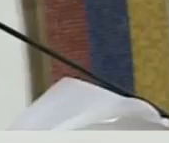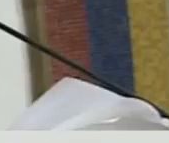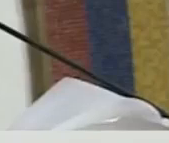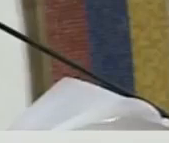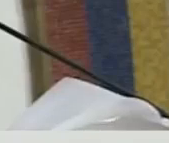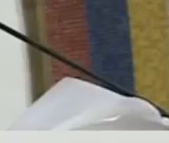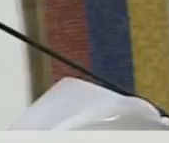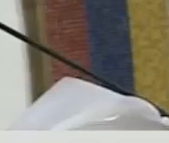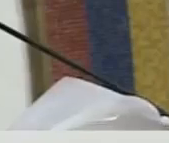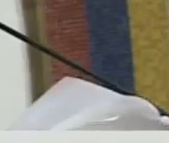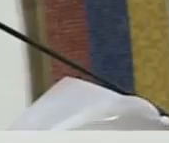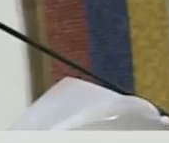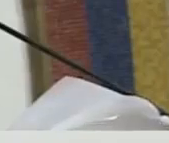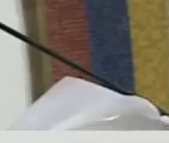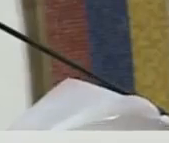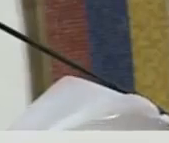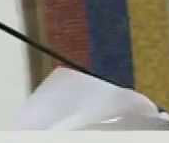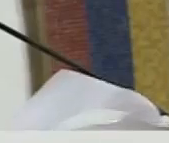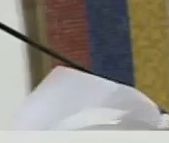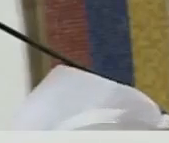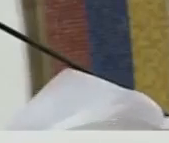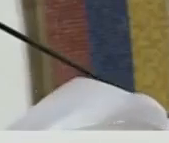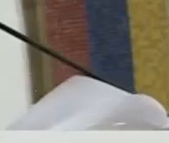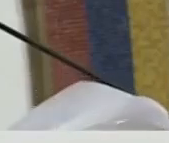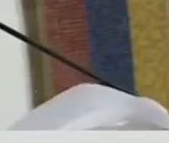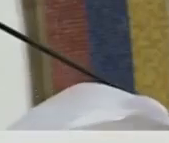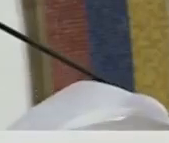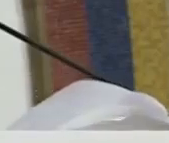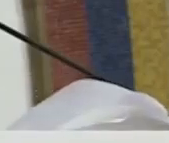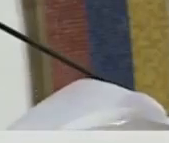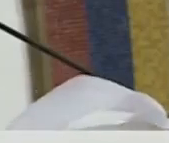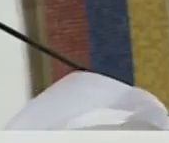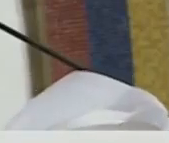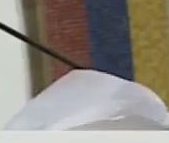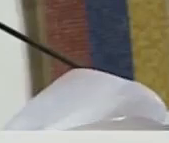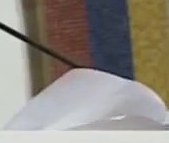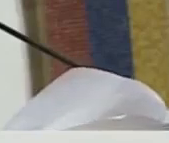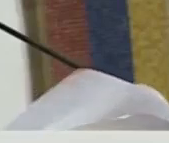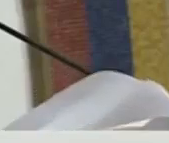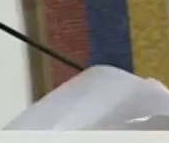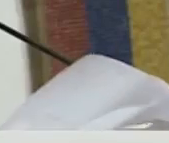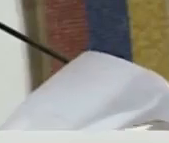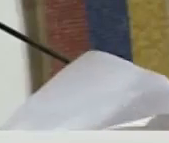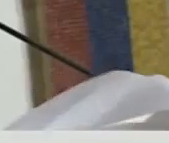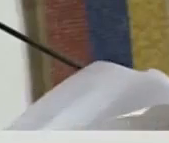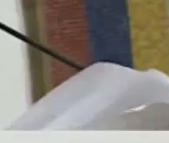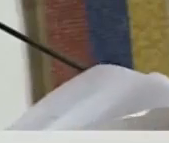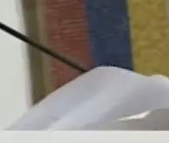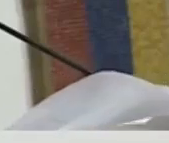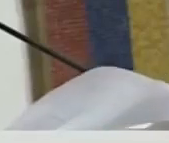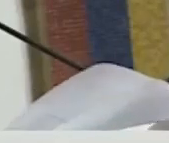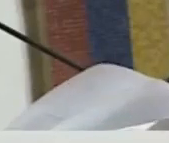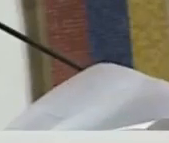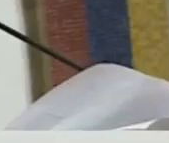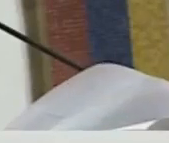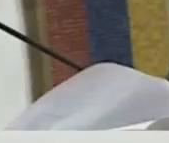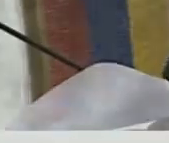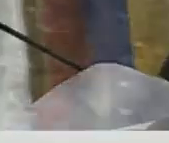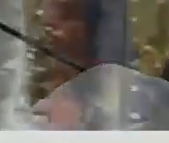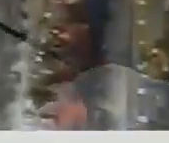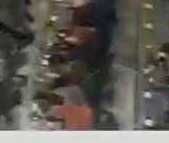Constitución de la República Bolivariana de Venezuela. En consecuencia, ordenó incluir el proyecto de ley en el orden del